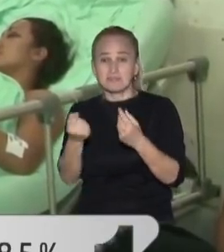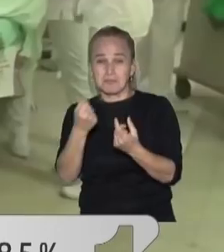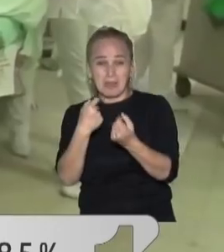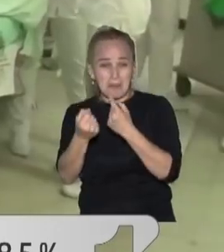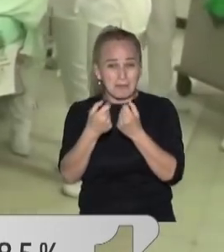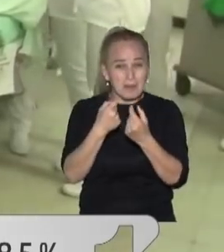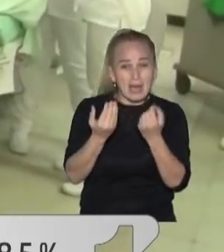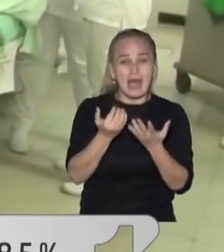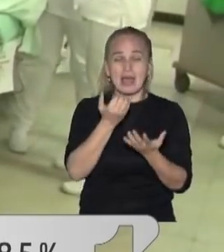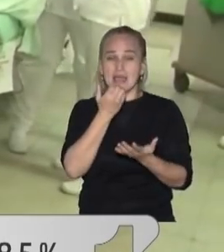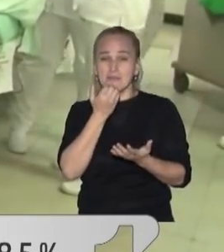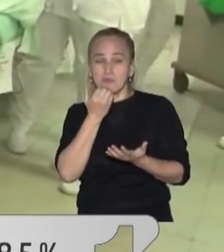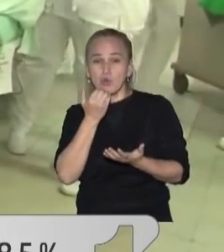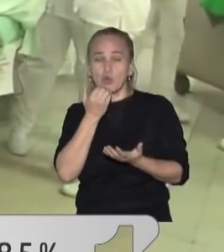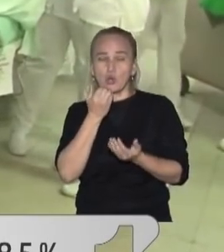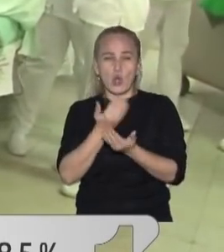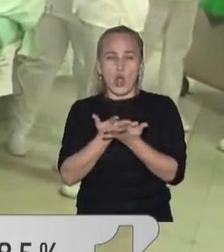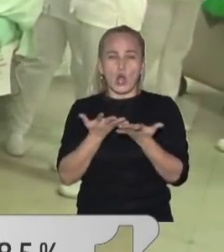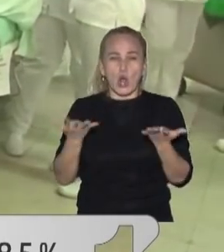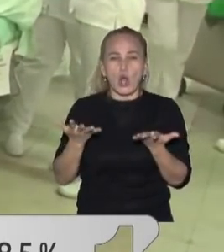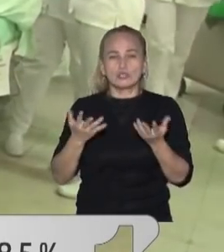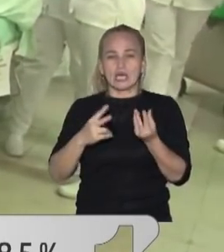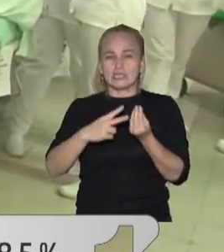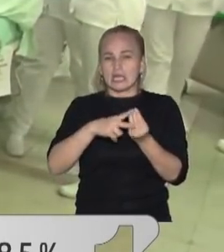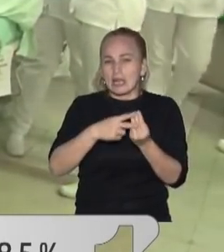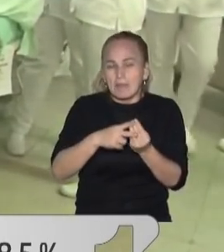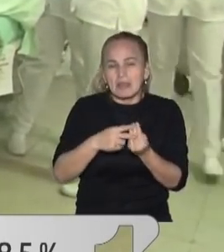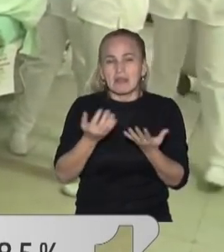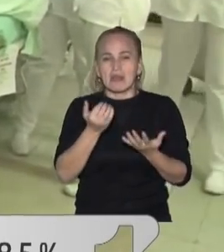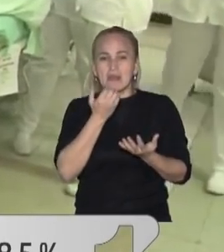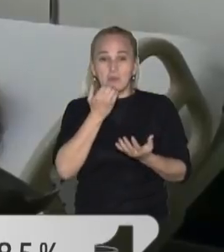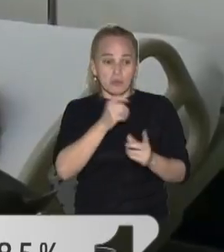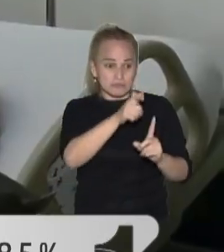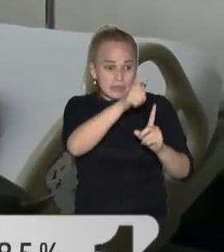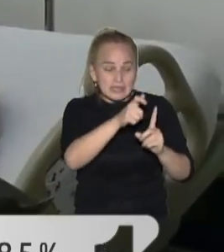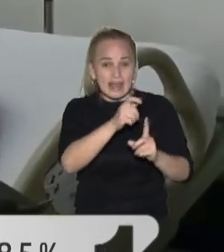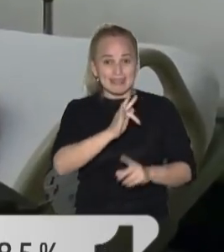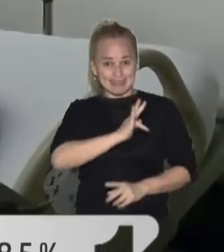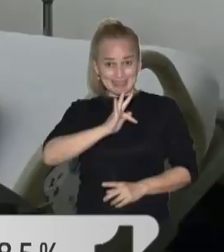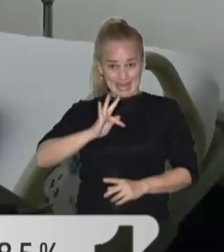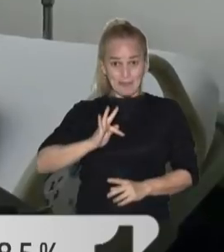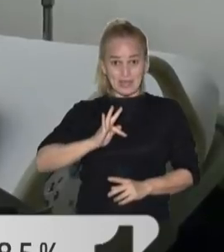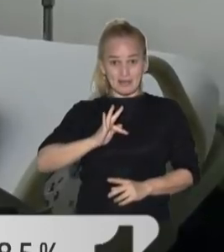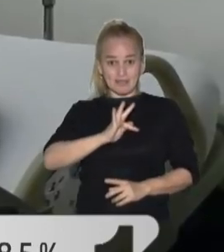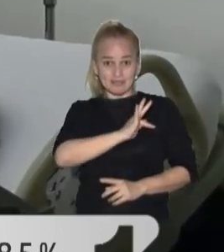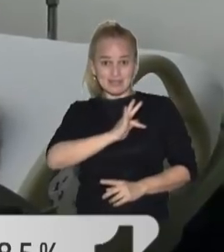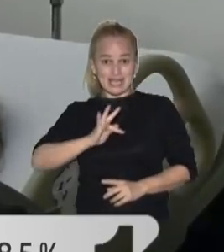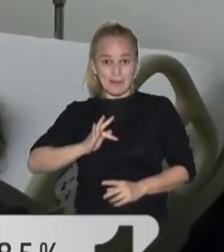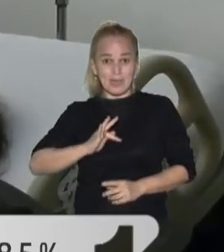hospitalarios, tales como dispositivos médicos, tales como insumos para pacientes que requieren terapia dialítica